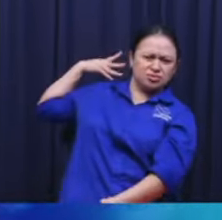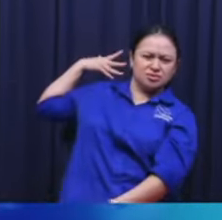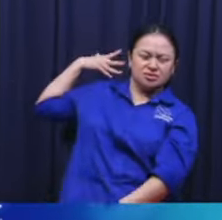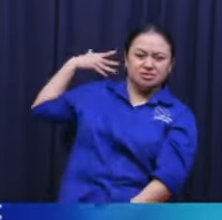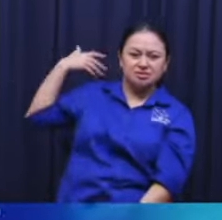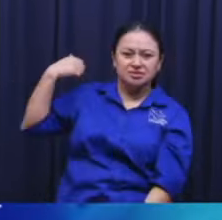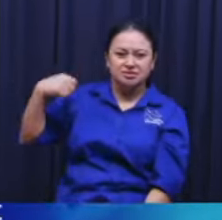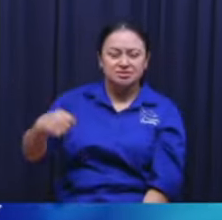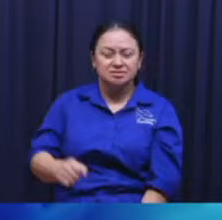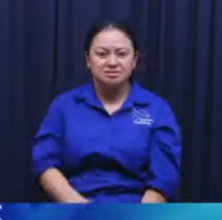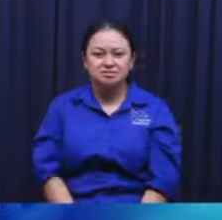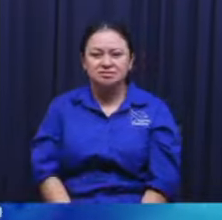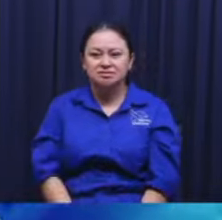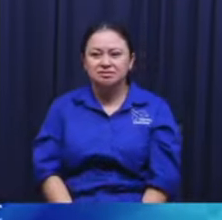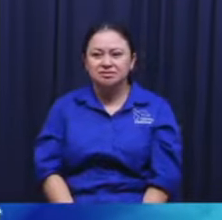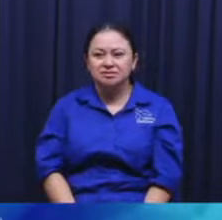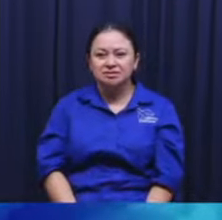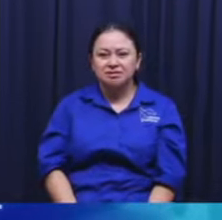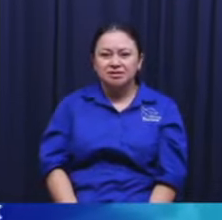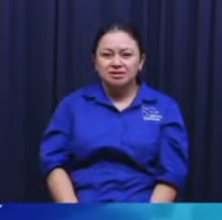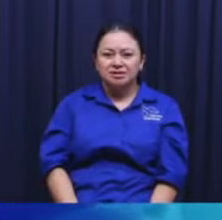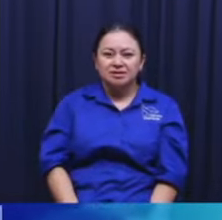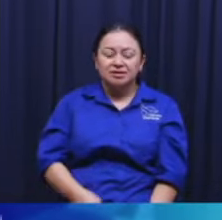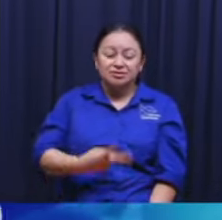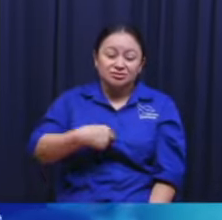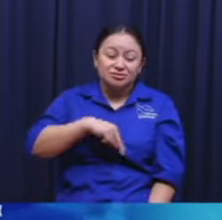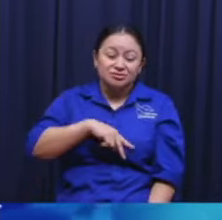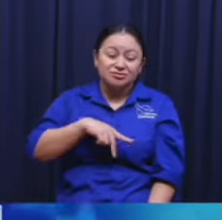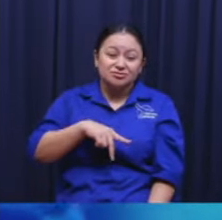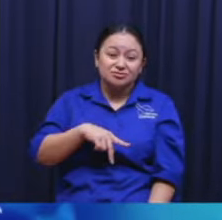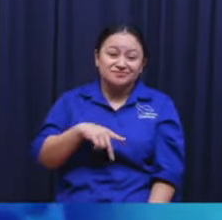Porque uno dice que rompe, pero no rompe.